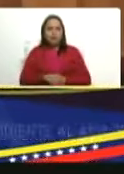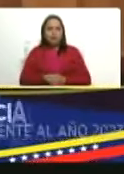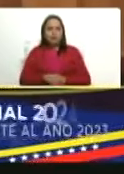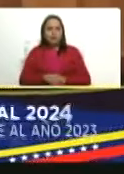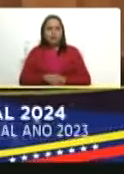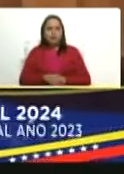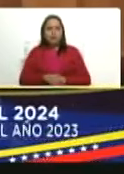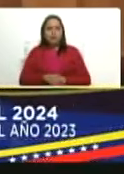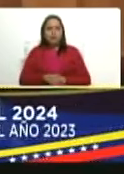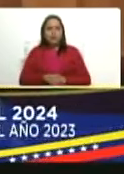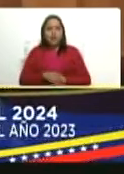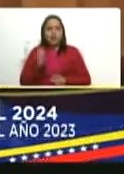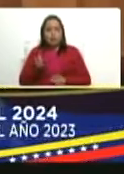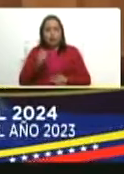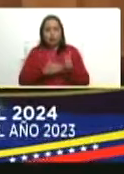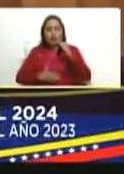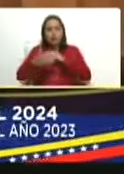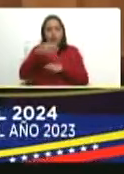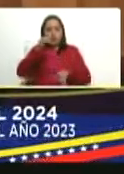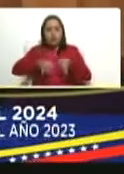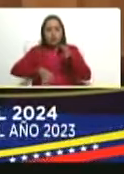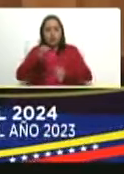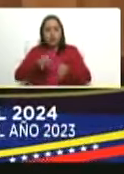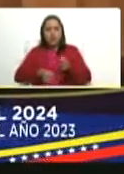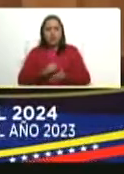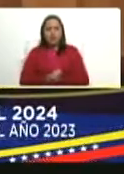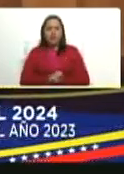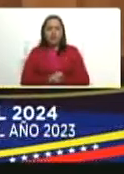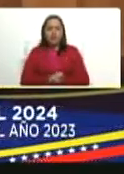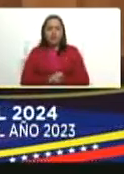del Tribunal Supremo de Justicia